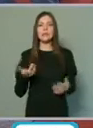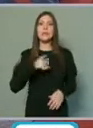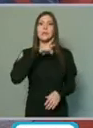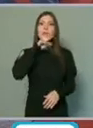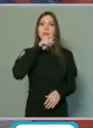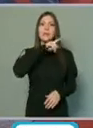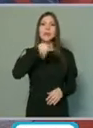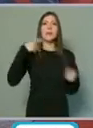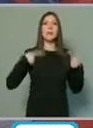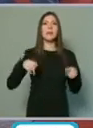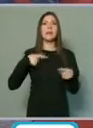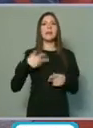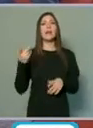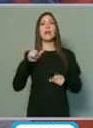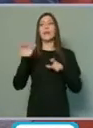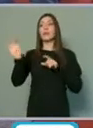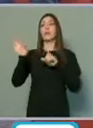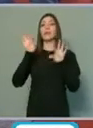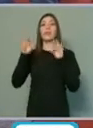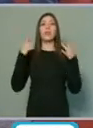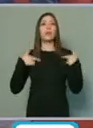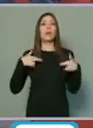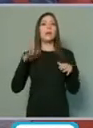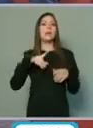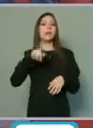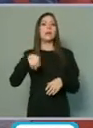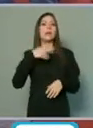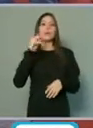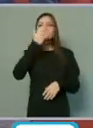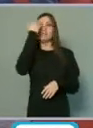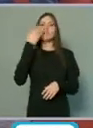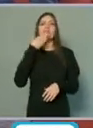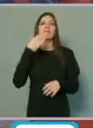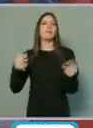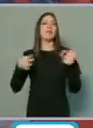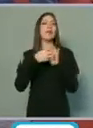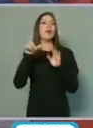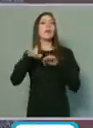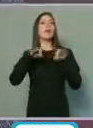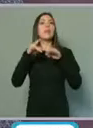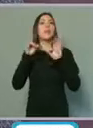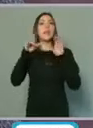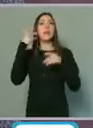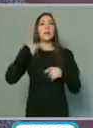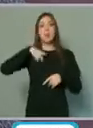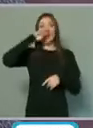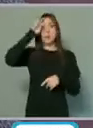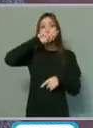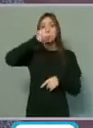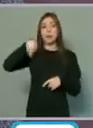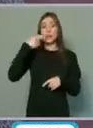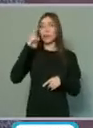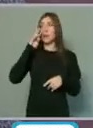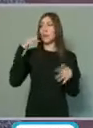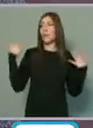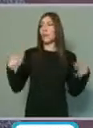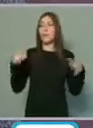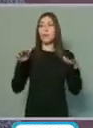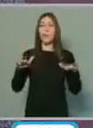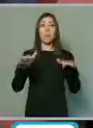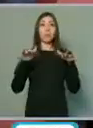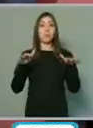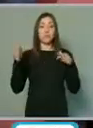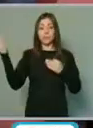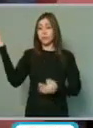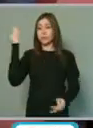somos muy malos al elegir esta ropa para ir a pedir trabajo. Pensamos que tenemos que ir vernos así despampanantes y muchas veces no es lo correcto. Muchas veces no,